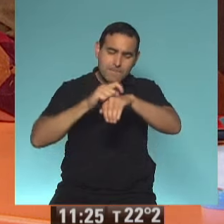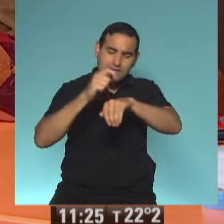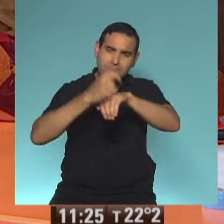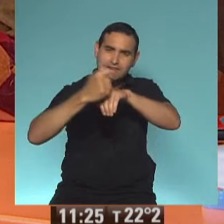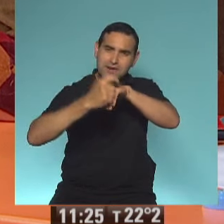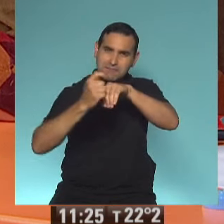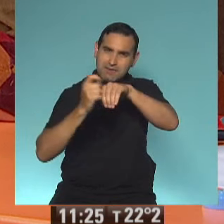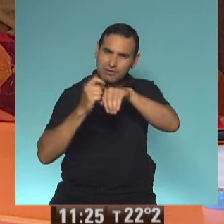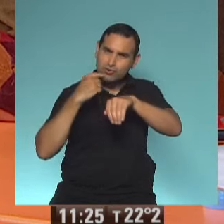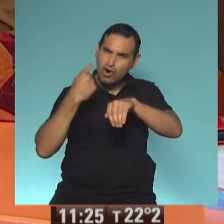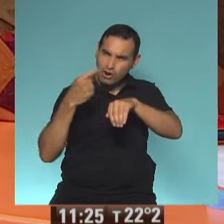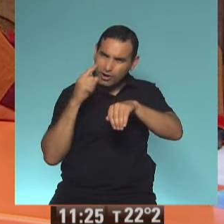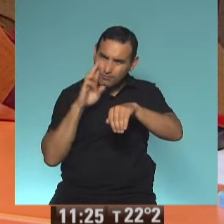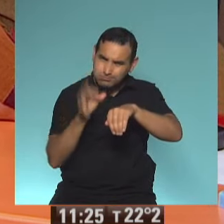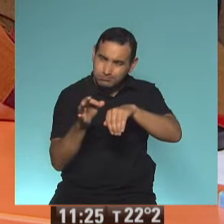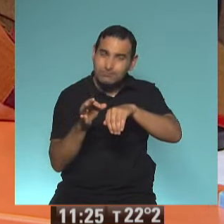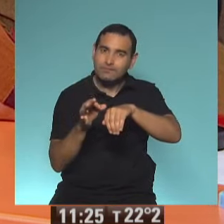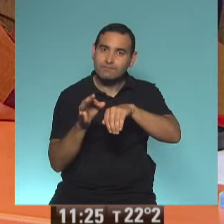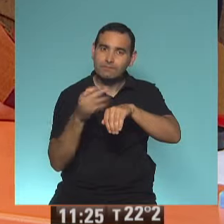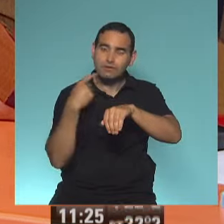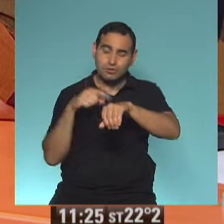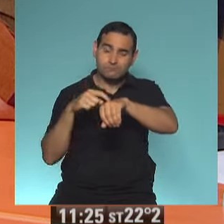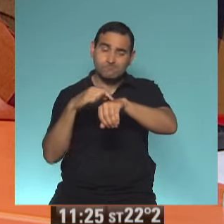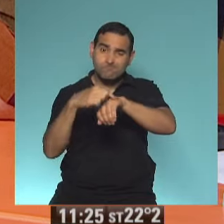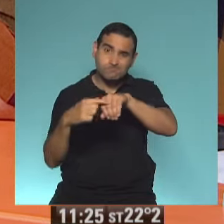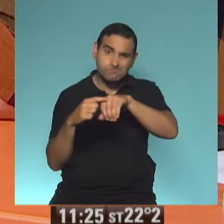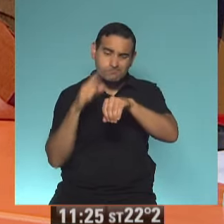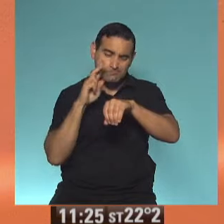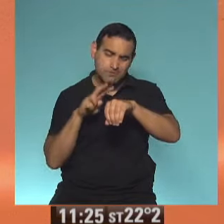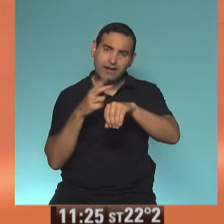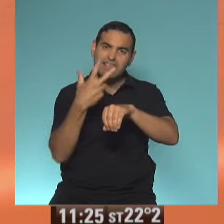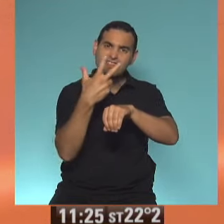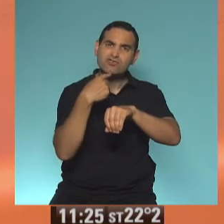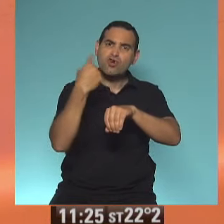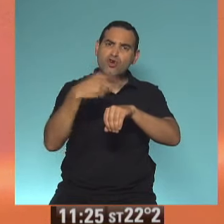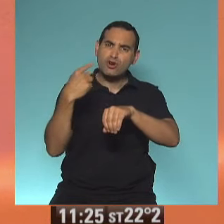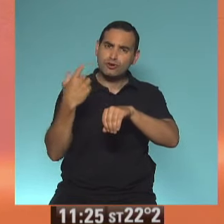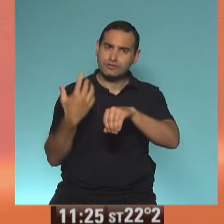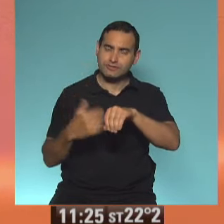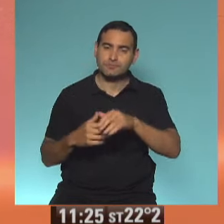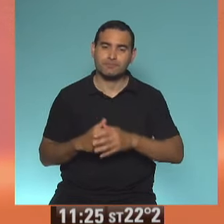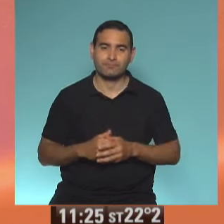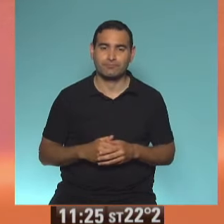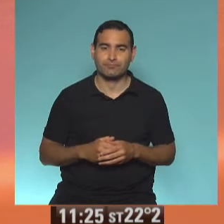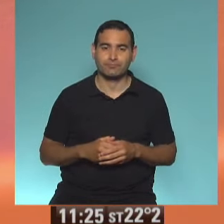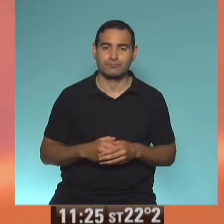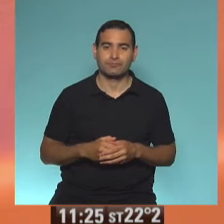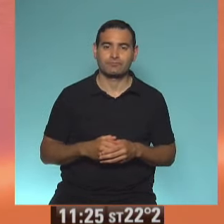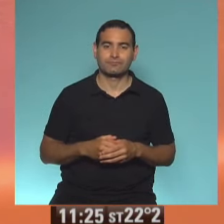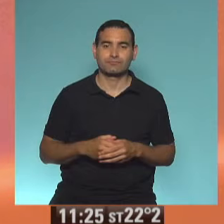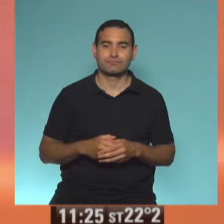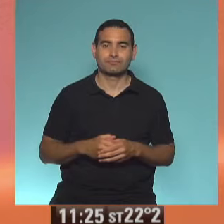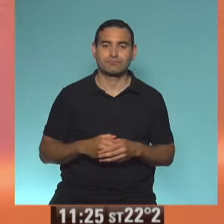otros colores, ¿vieron? Sí, el caparazón yo ya le voy descubriendo tres colores distintos. Si no tenemos los colores, no